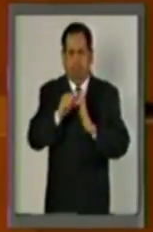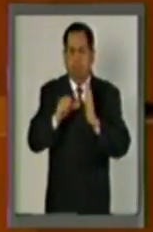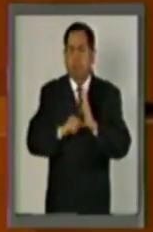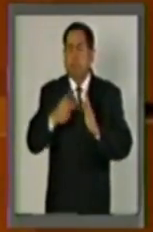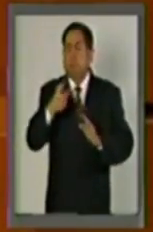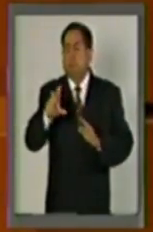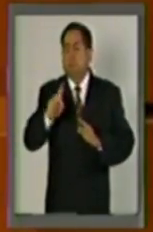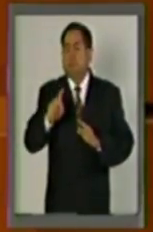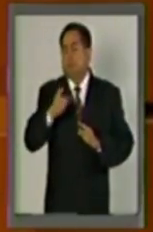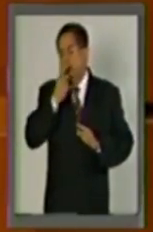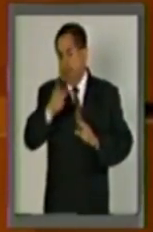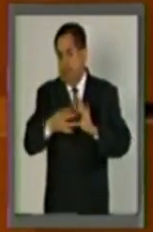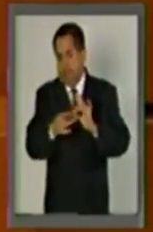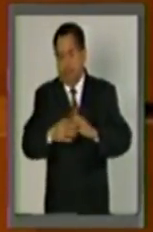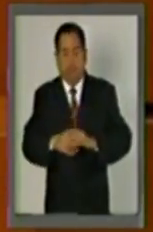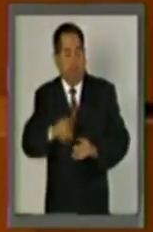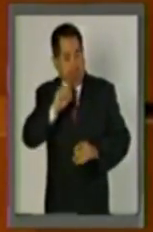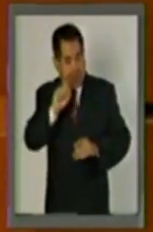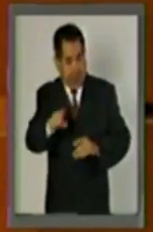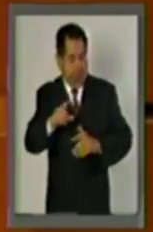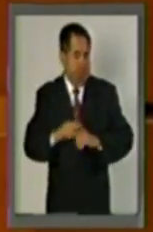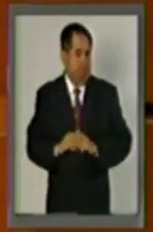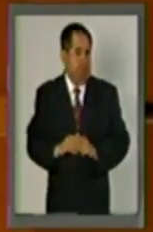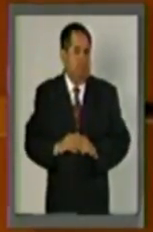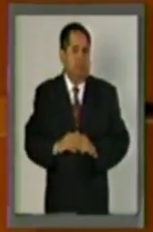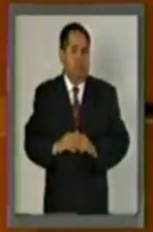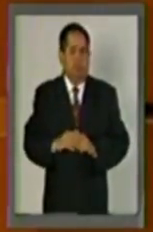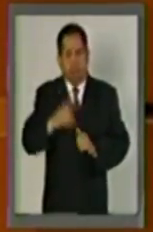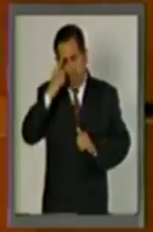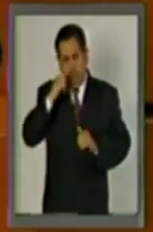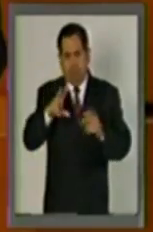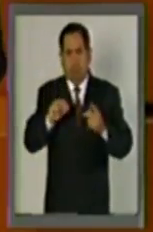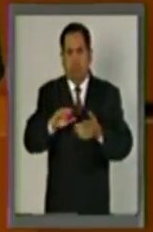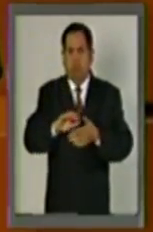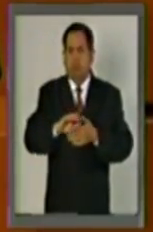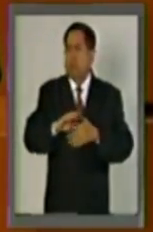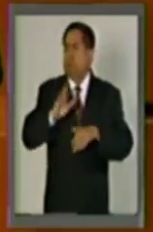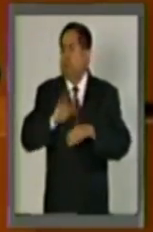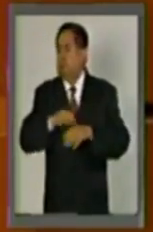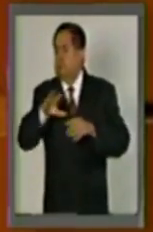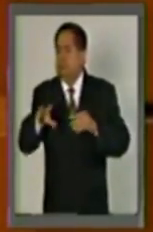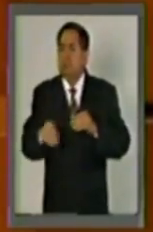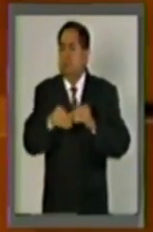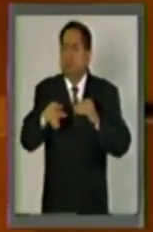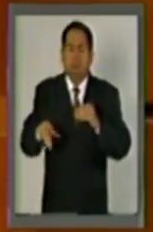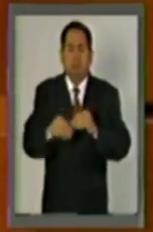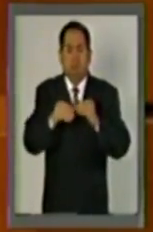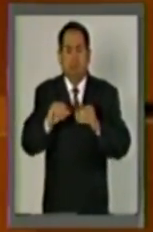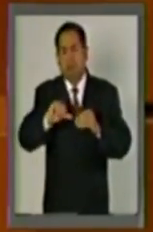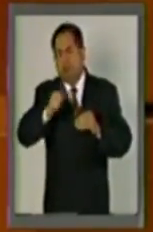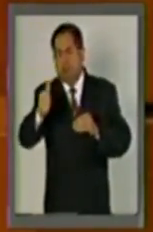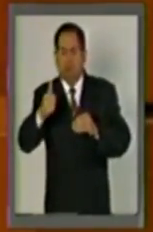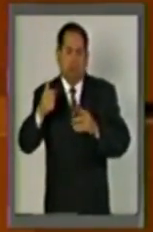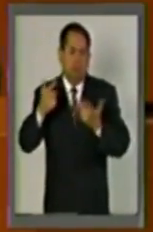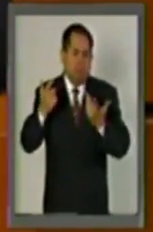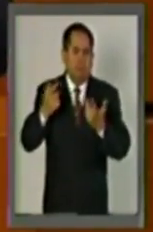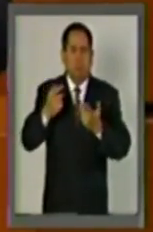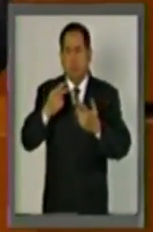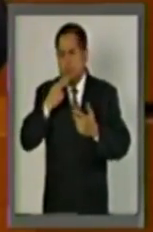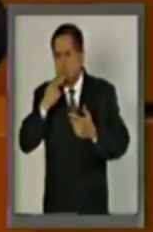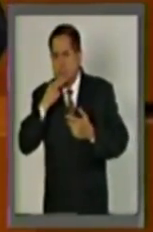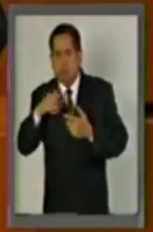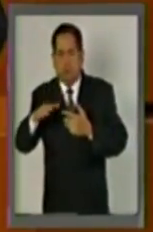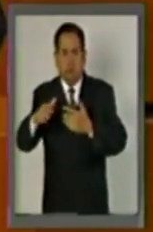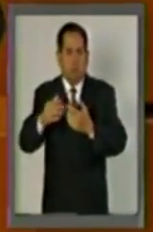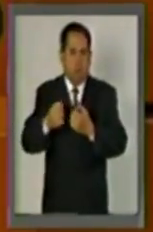señala: lo anterior, sin prejuicio de que adicionalmente las concesiones de uso